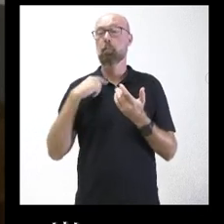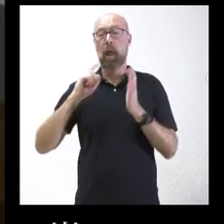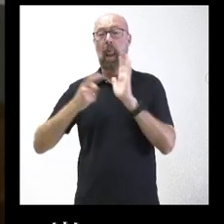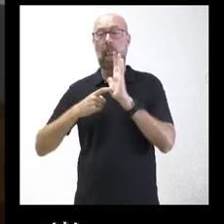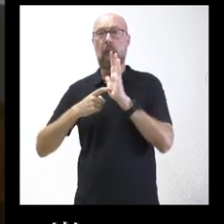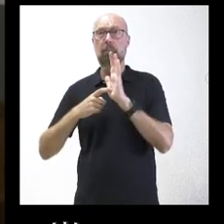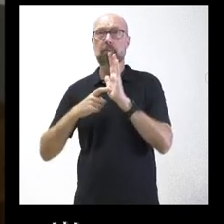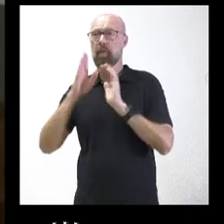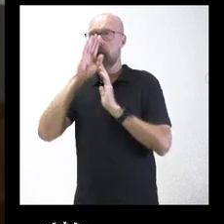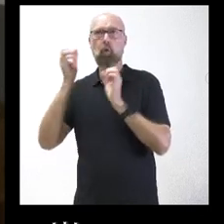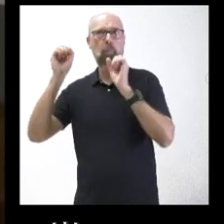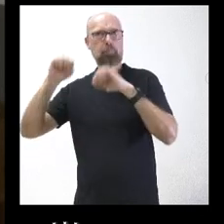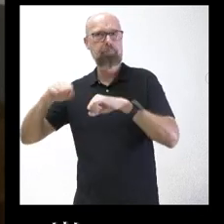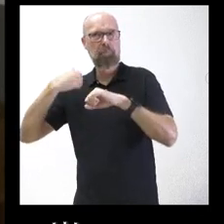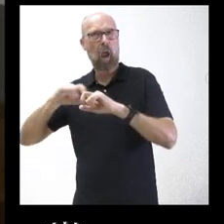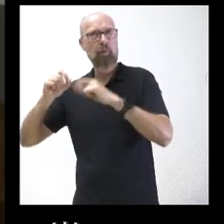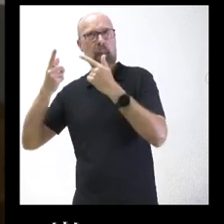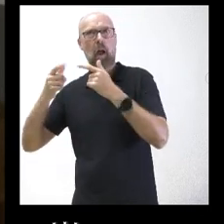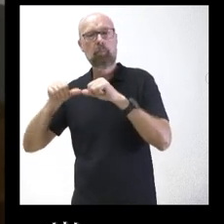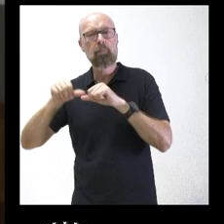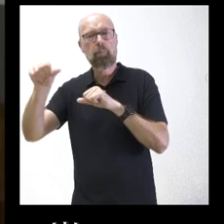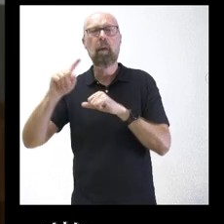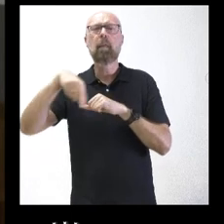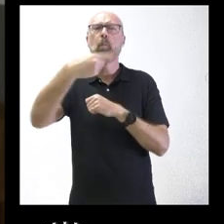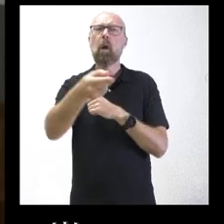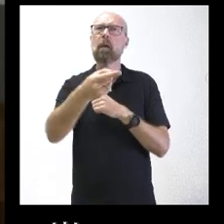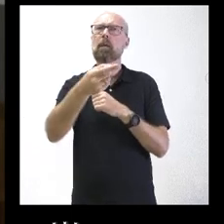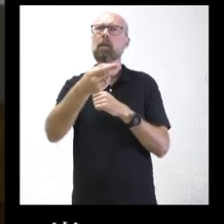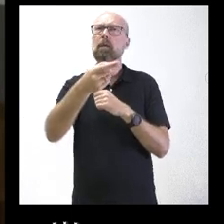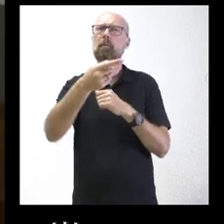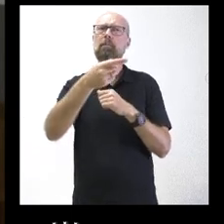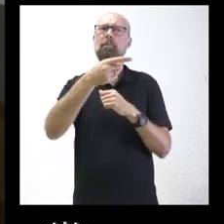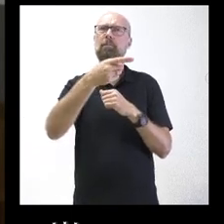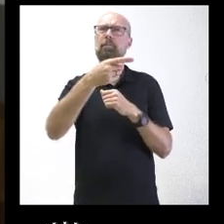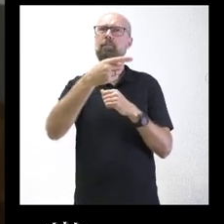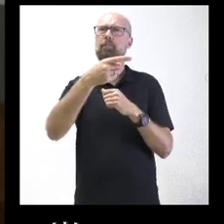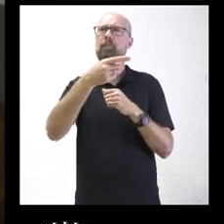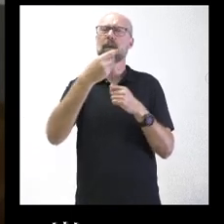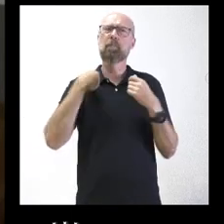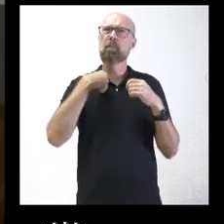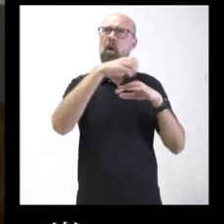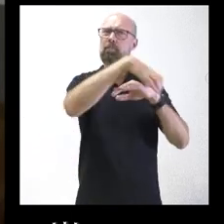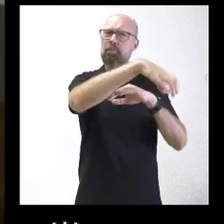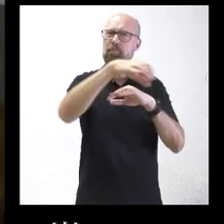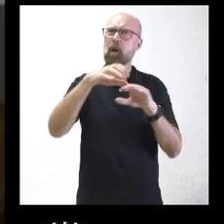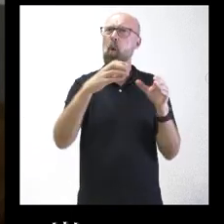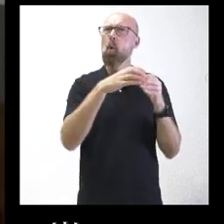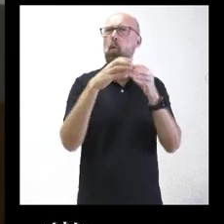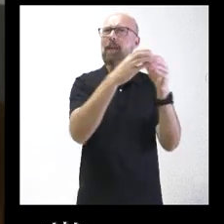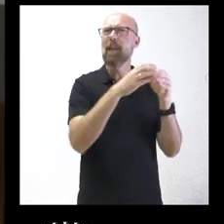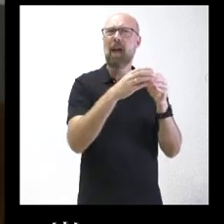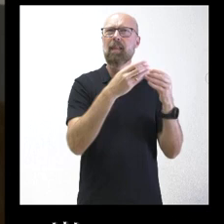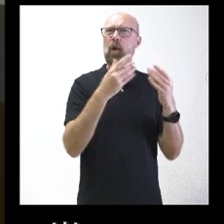no sería de aplicación de aplicación obligada el tema de la compartimentación porque tienen un periodo